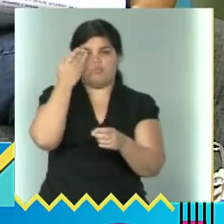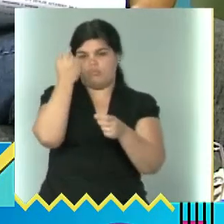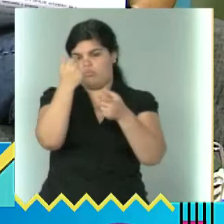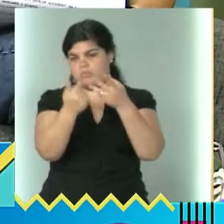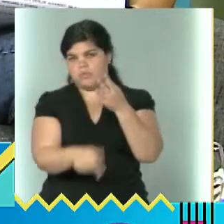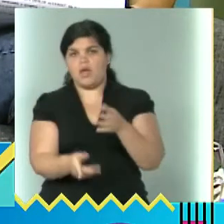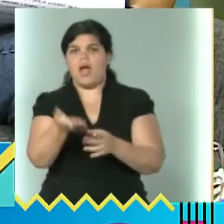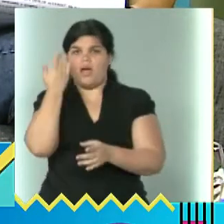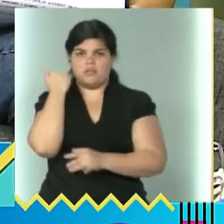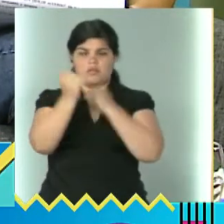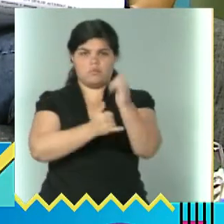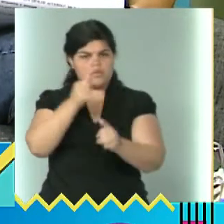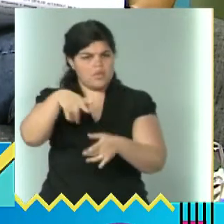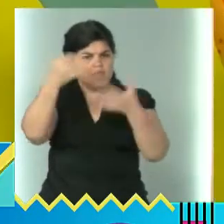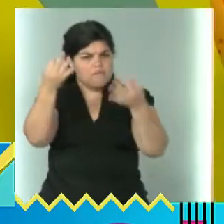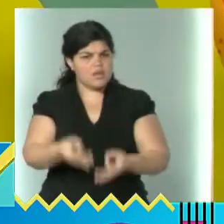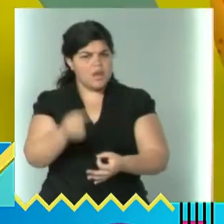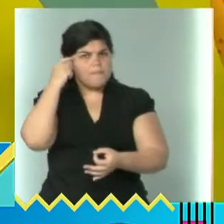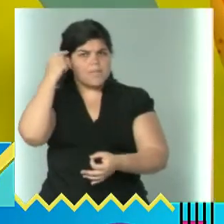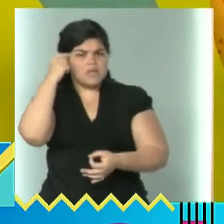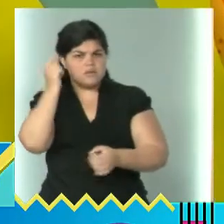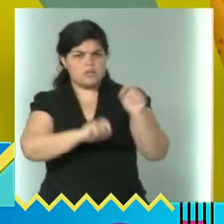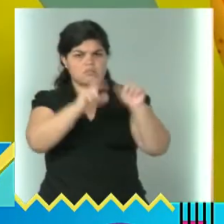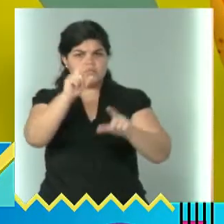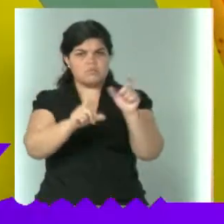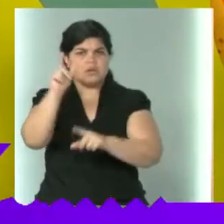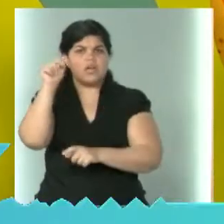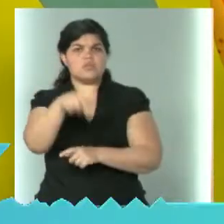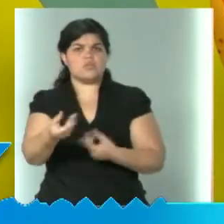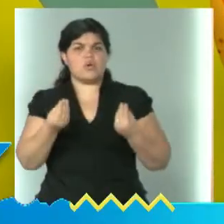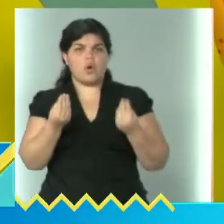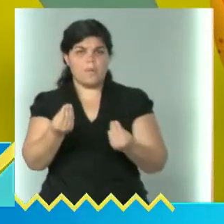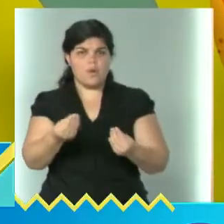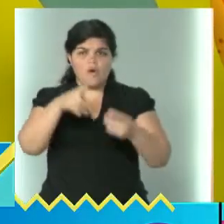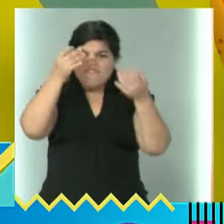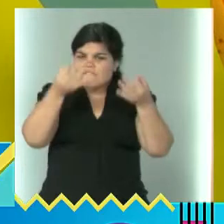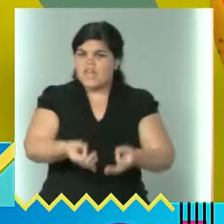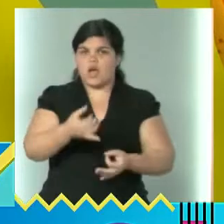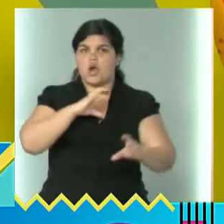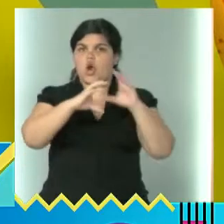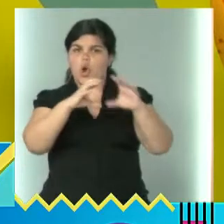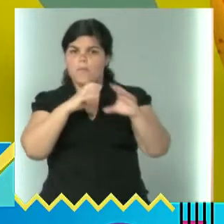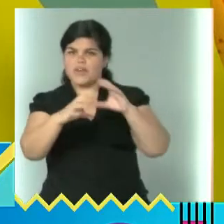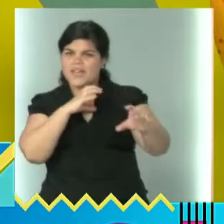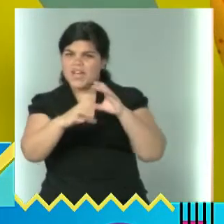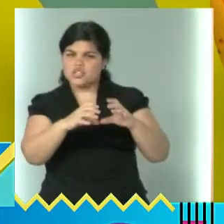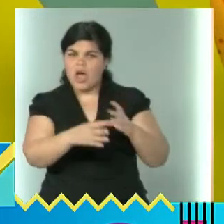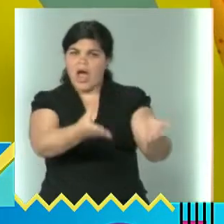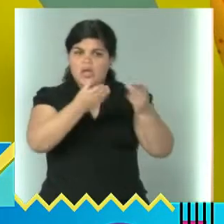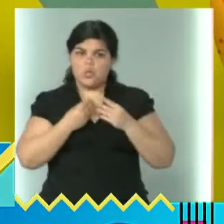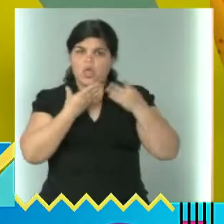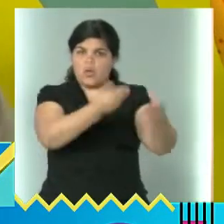toma en cuenta seriamente, ya podés pensar que no estamos usando instrumentalmente la comunicación, sino que estamos en